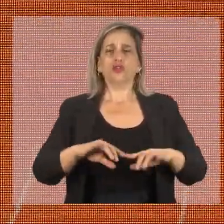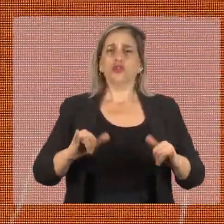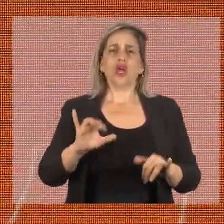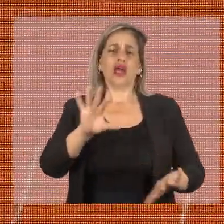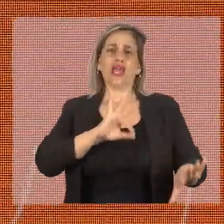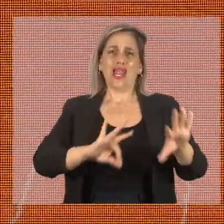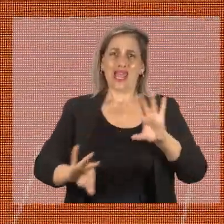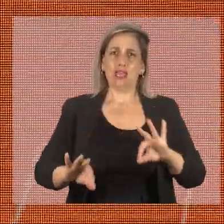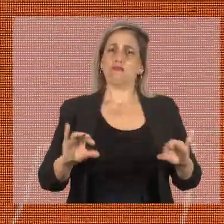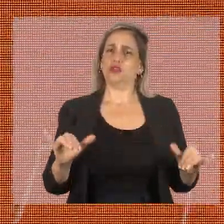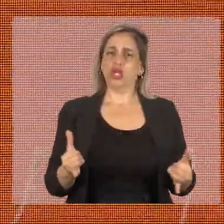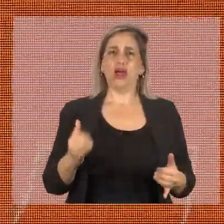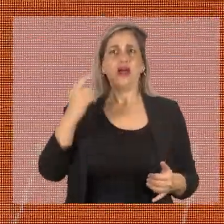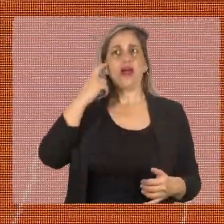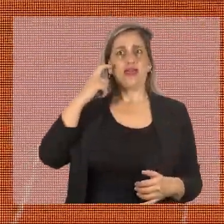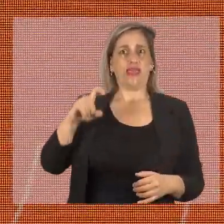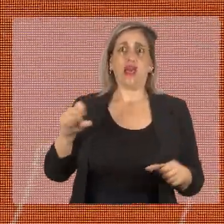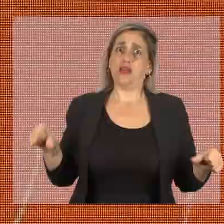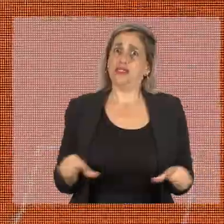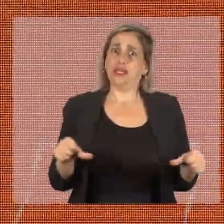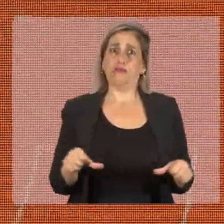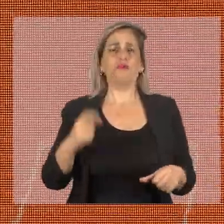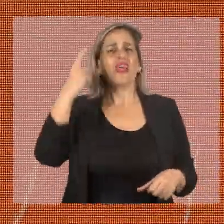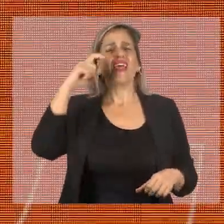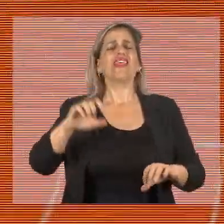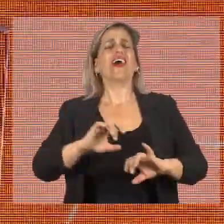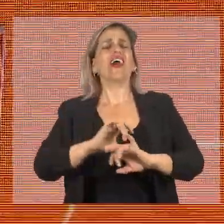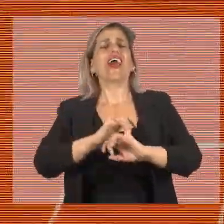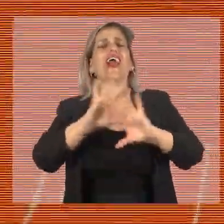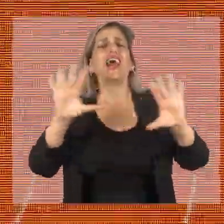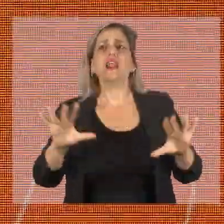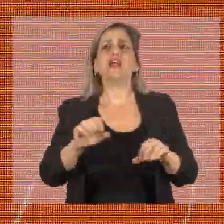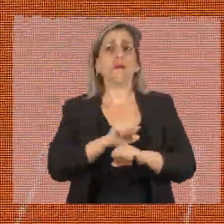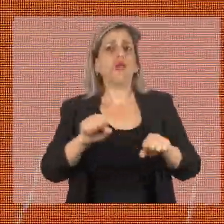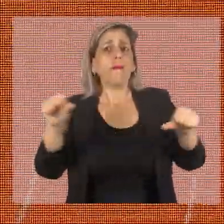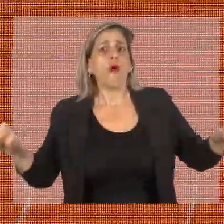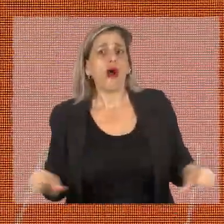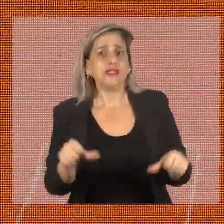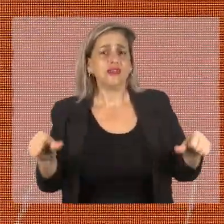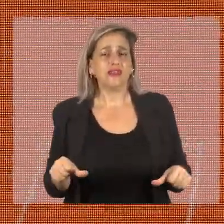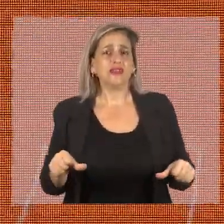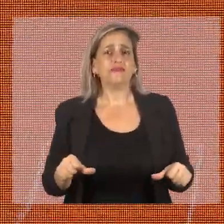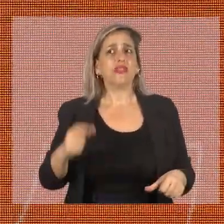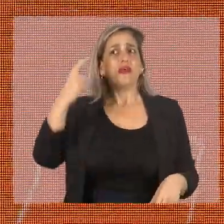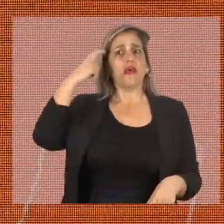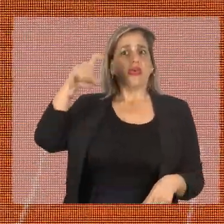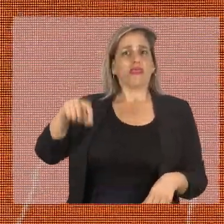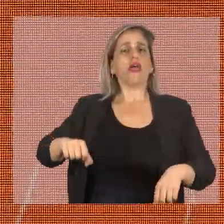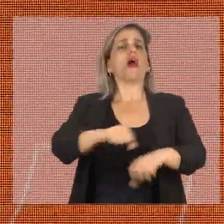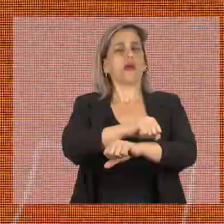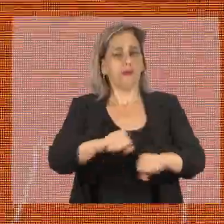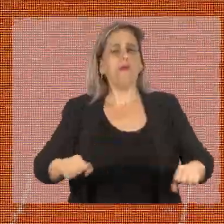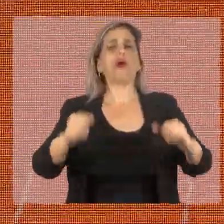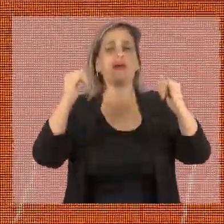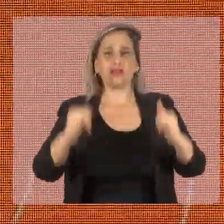Nosotros hemos optado por llevar adelante ideas claras, ideas prácticas, ideas que se puedan